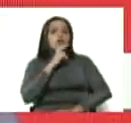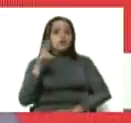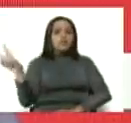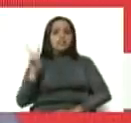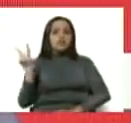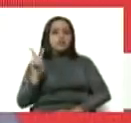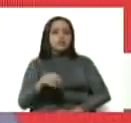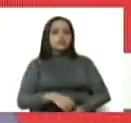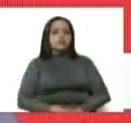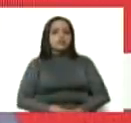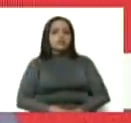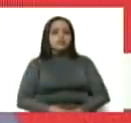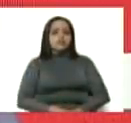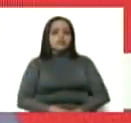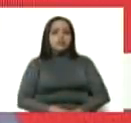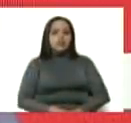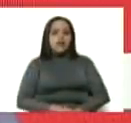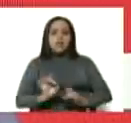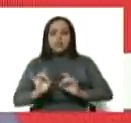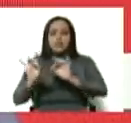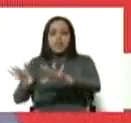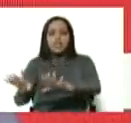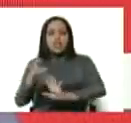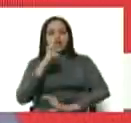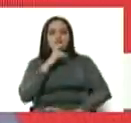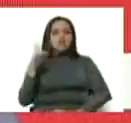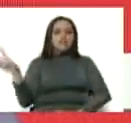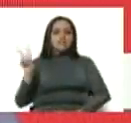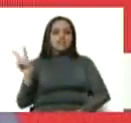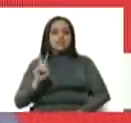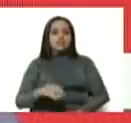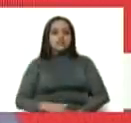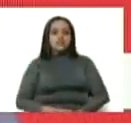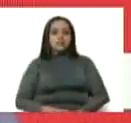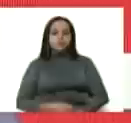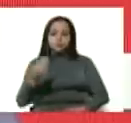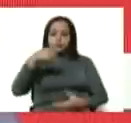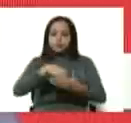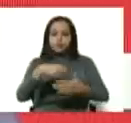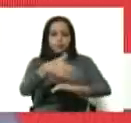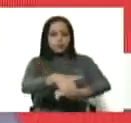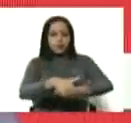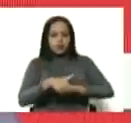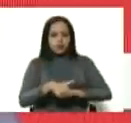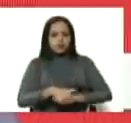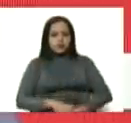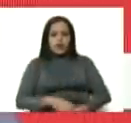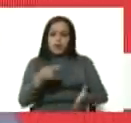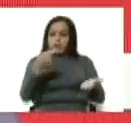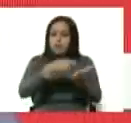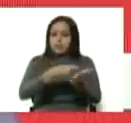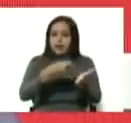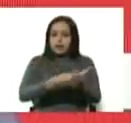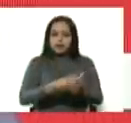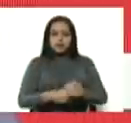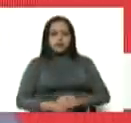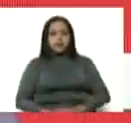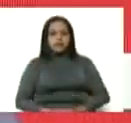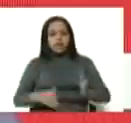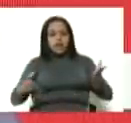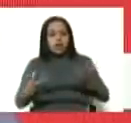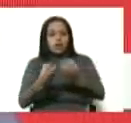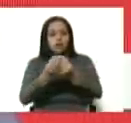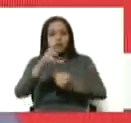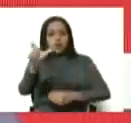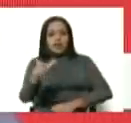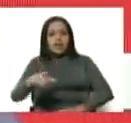venezolanos, dejar el oro de los venezolanos en el Reino Unido para pagar junto al